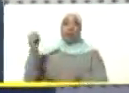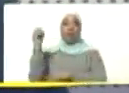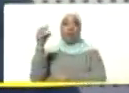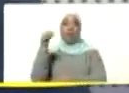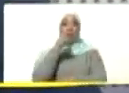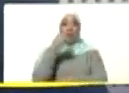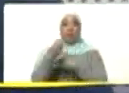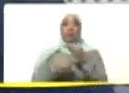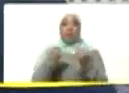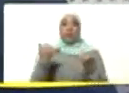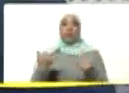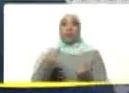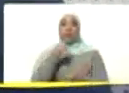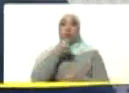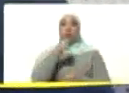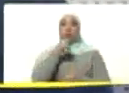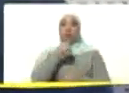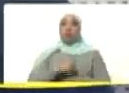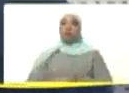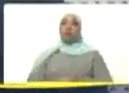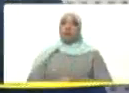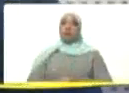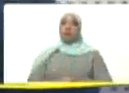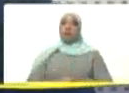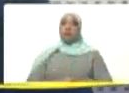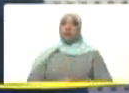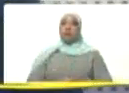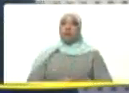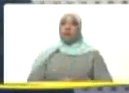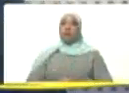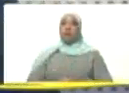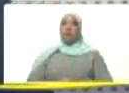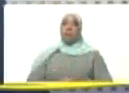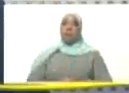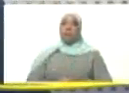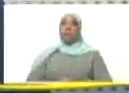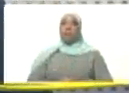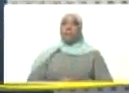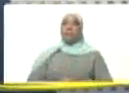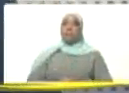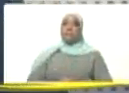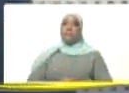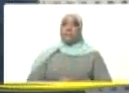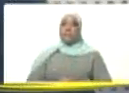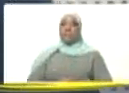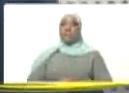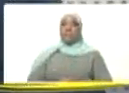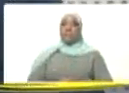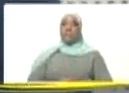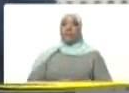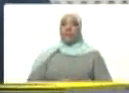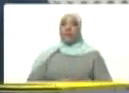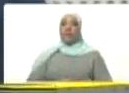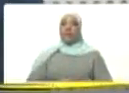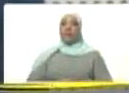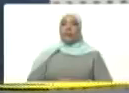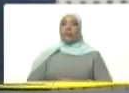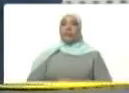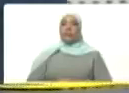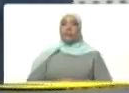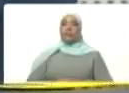Poder Popular de la República de Cuba, nuestro compañero hermano Lazo Hernández. Saludar,